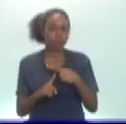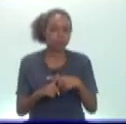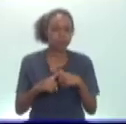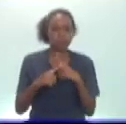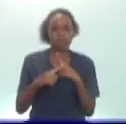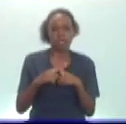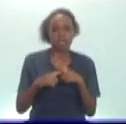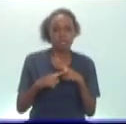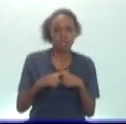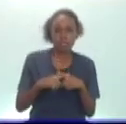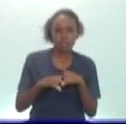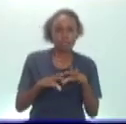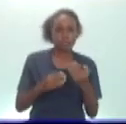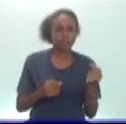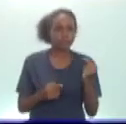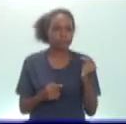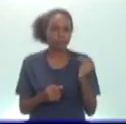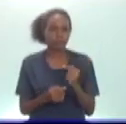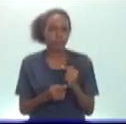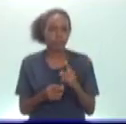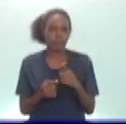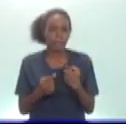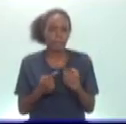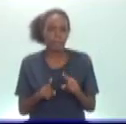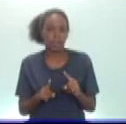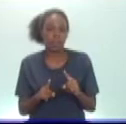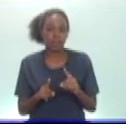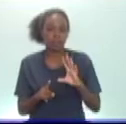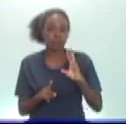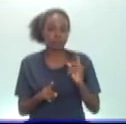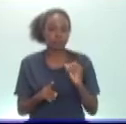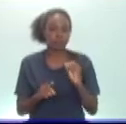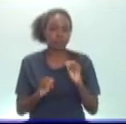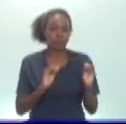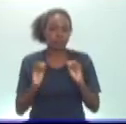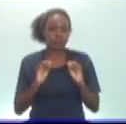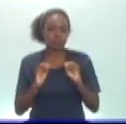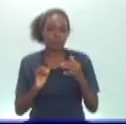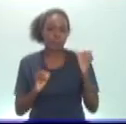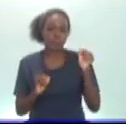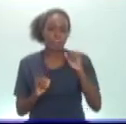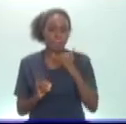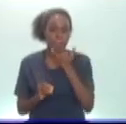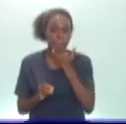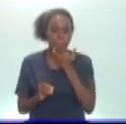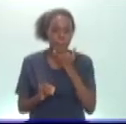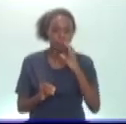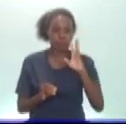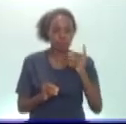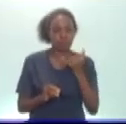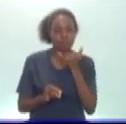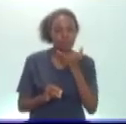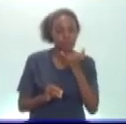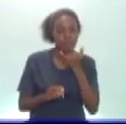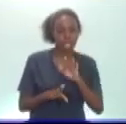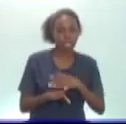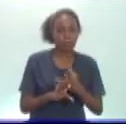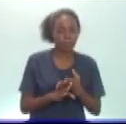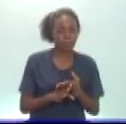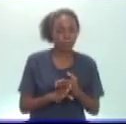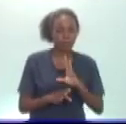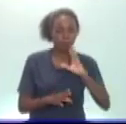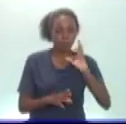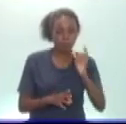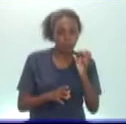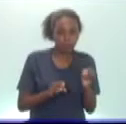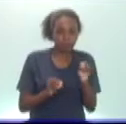de manera correcta, pero cuando colocamos los números lo hacemos de forma incorrecta. Entonces el resultado que obtenemos no es el resultado real y